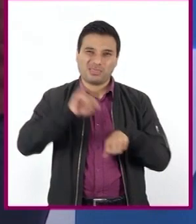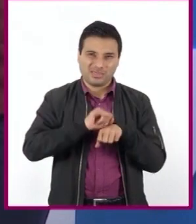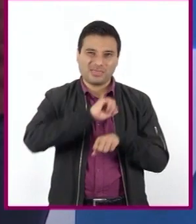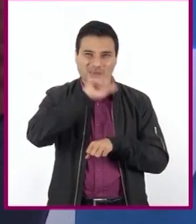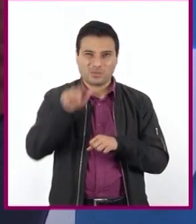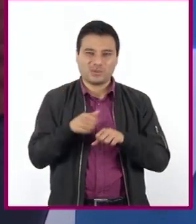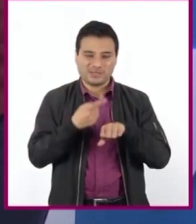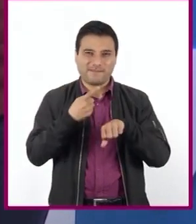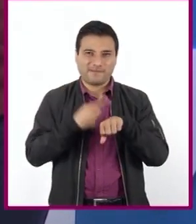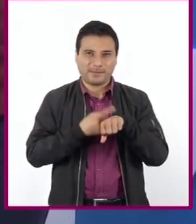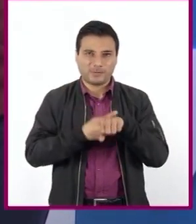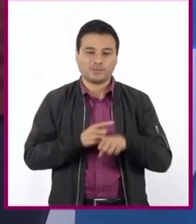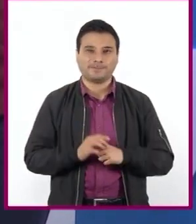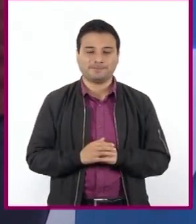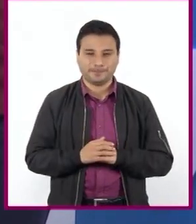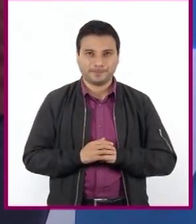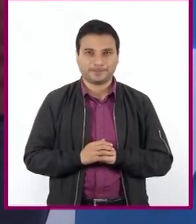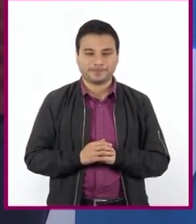estos problemas de salud.